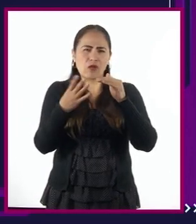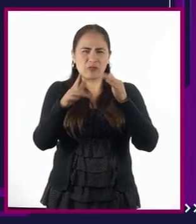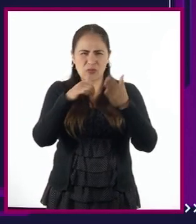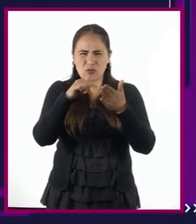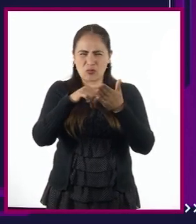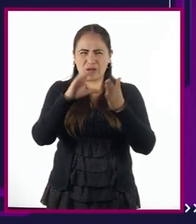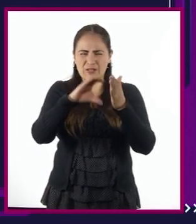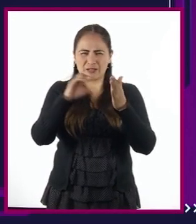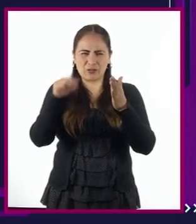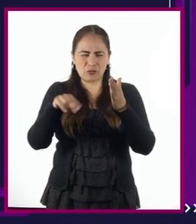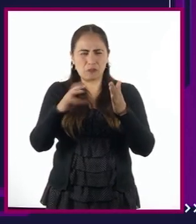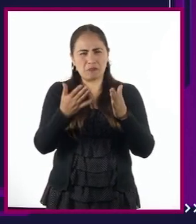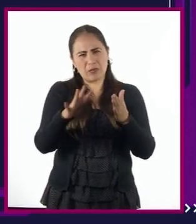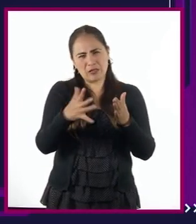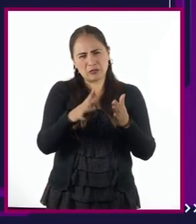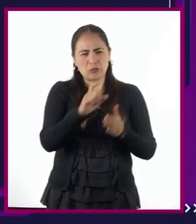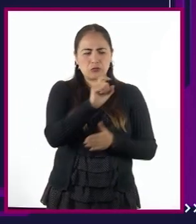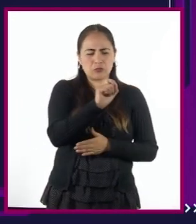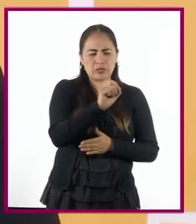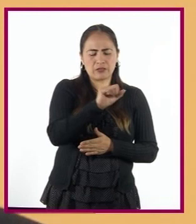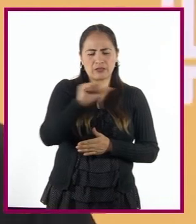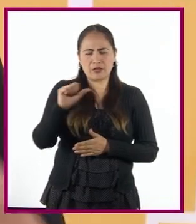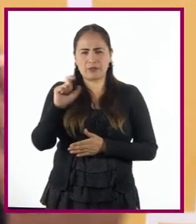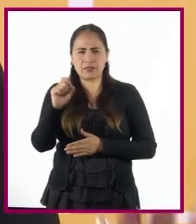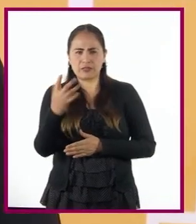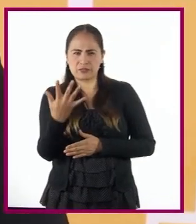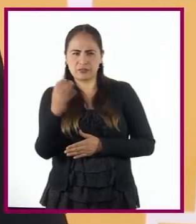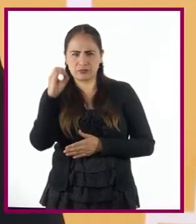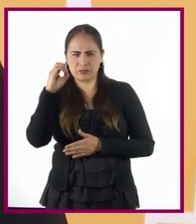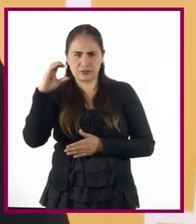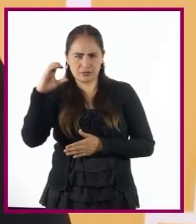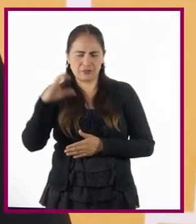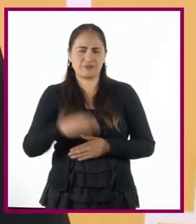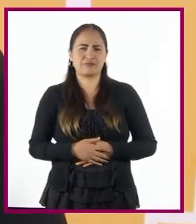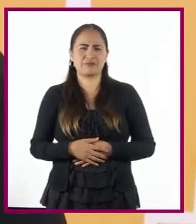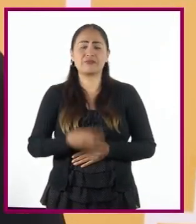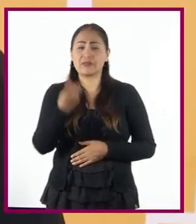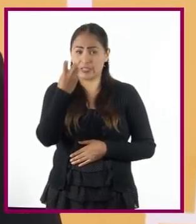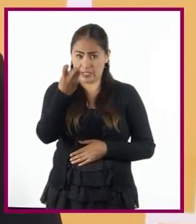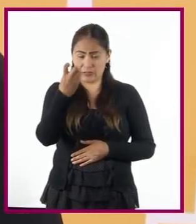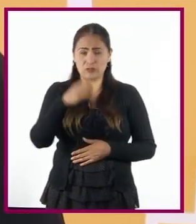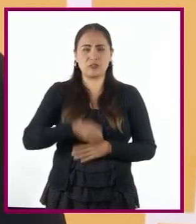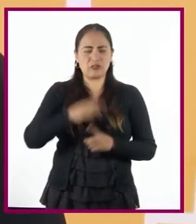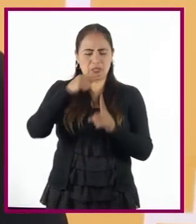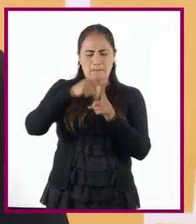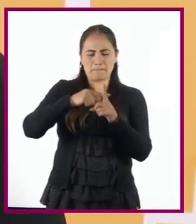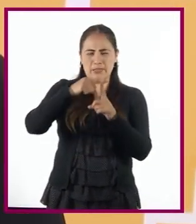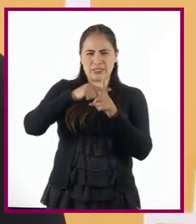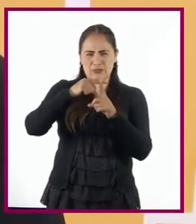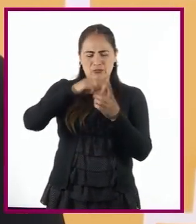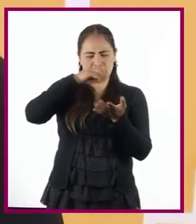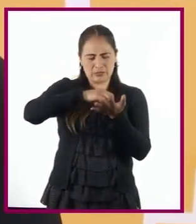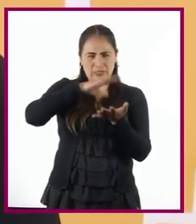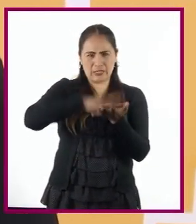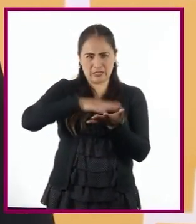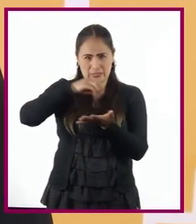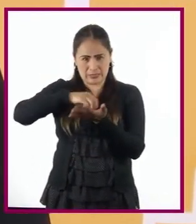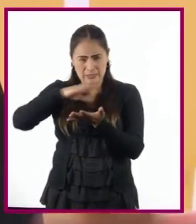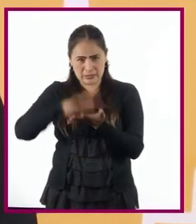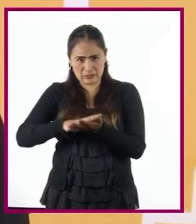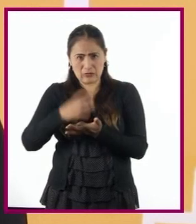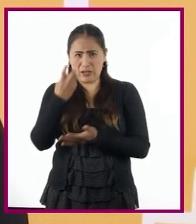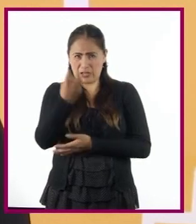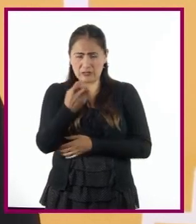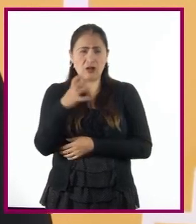entre 20 y 25 grados. ¿Piensan que esos registros de las temperaturas corresponden a un